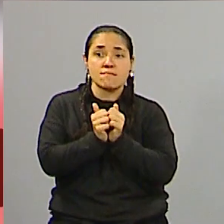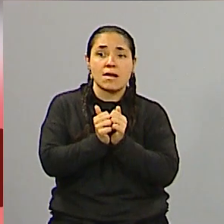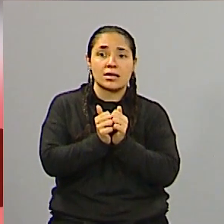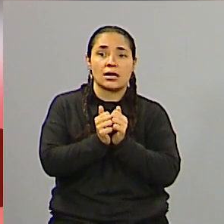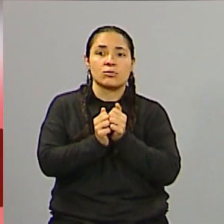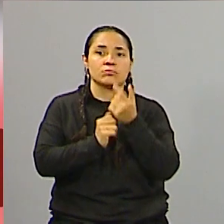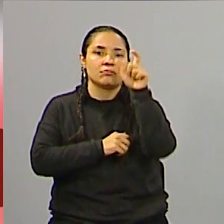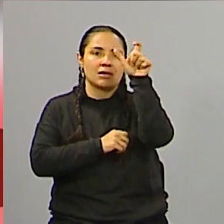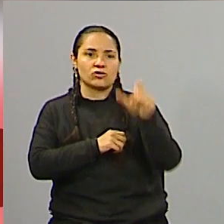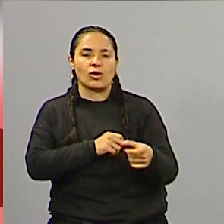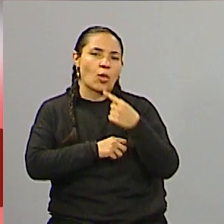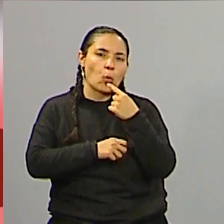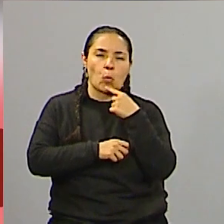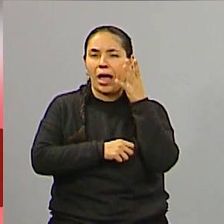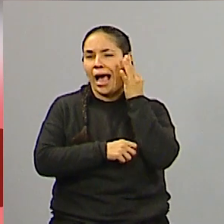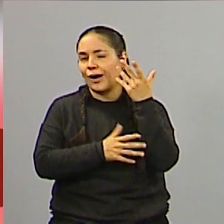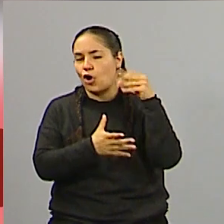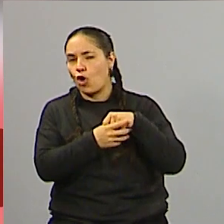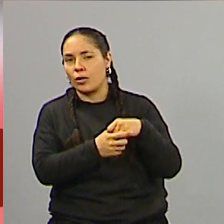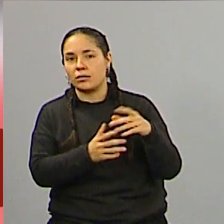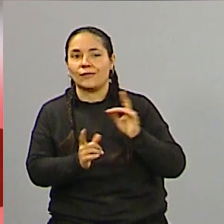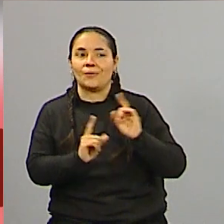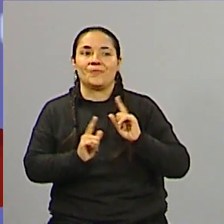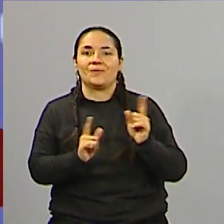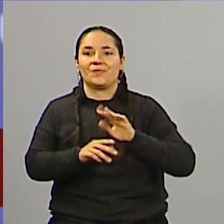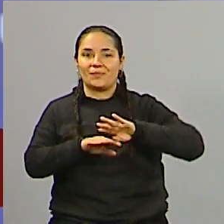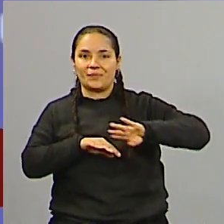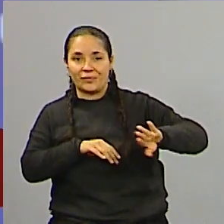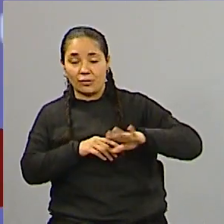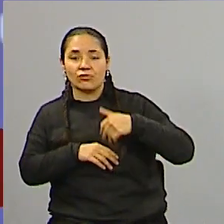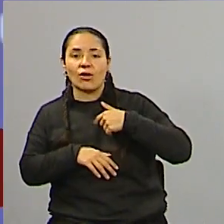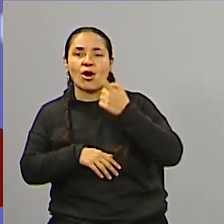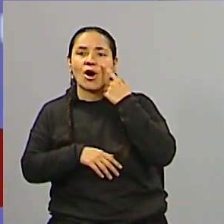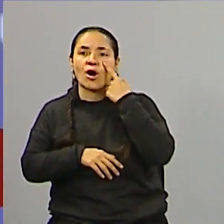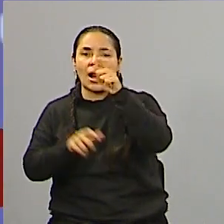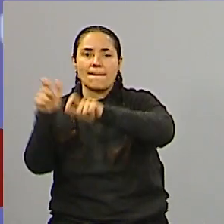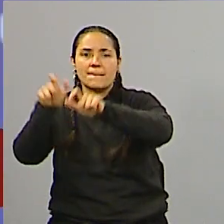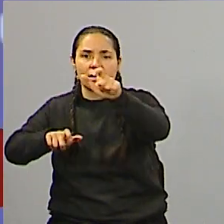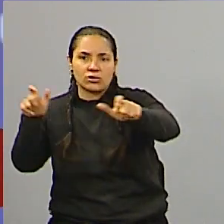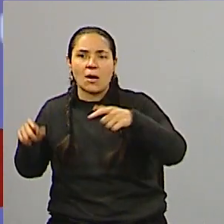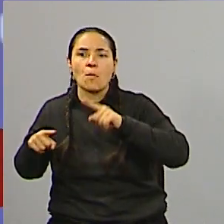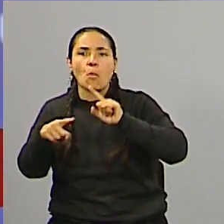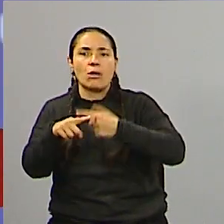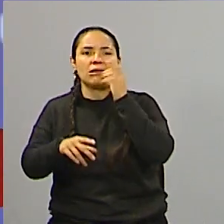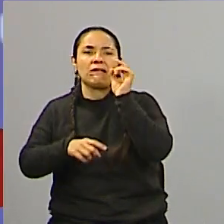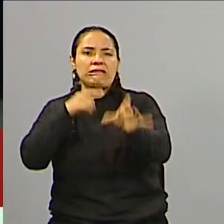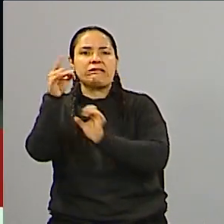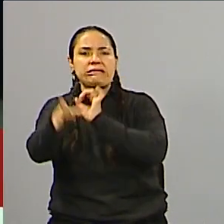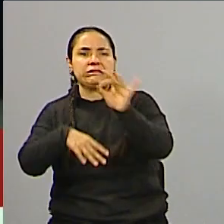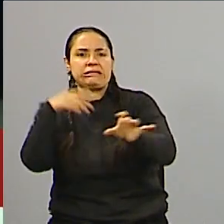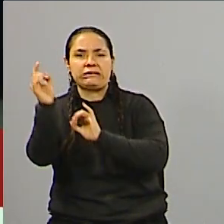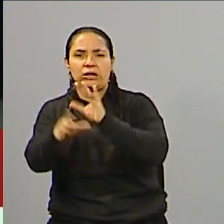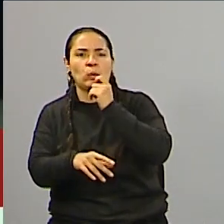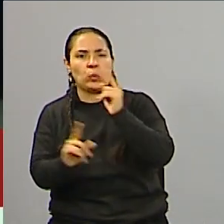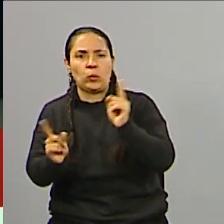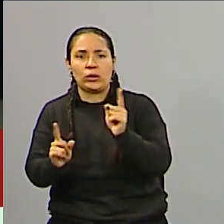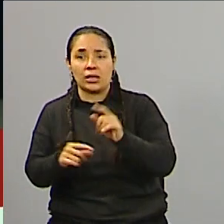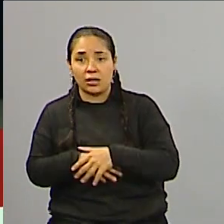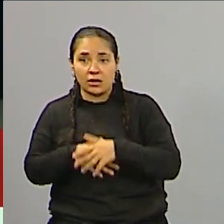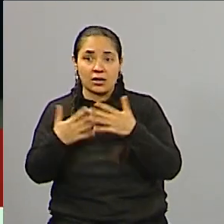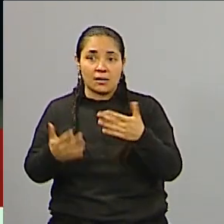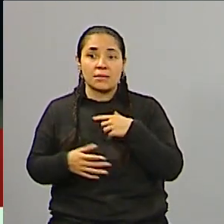las inversiones y traban las inspecciones de obra y no te dan la posibilidad de poder